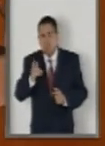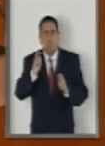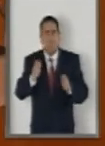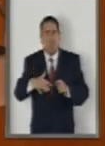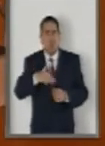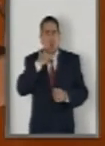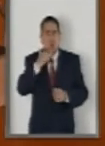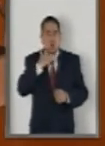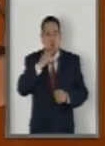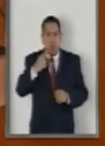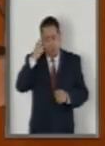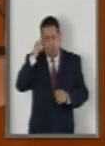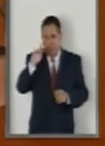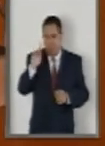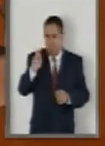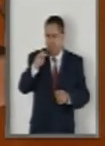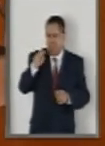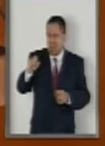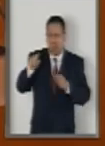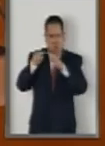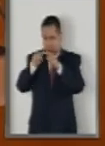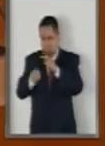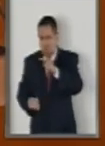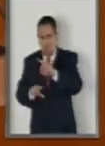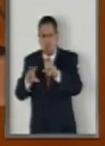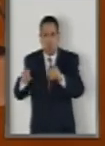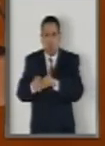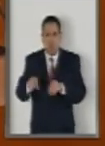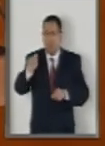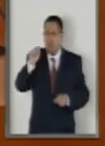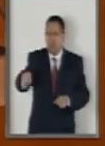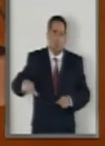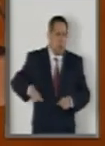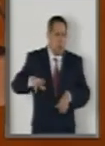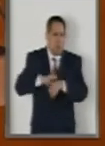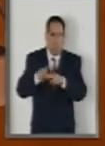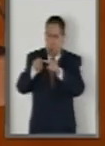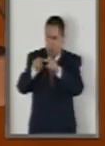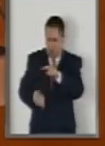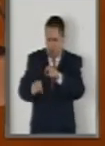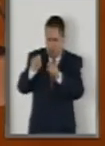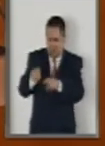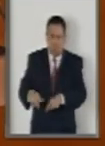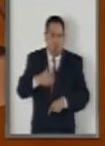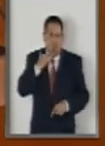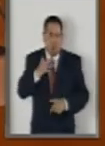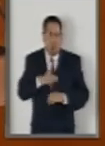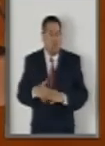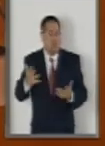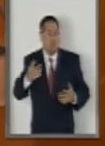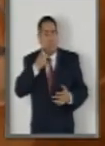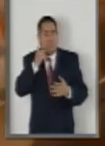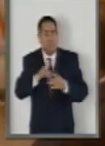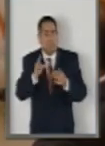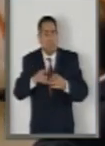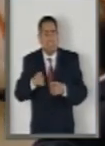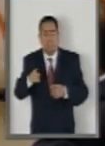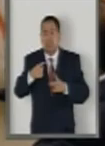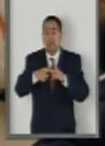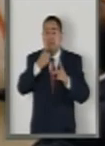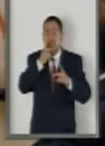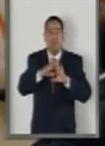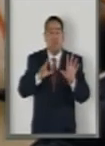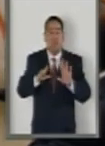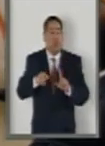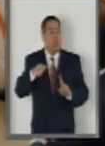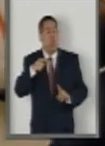La corrupción de Peña Nieto hasta abajo es la misma de los gobernadores. Cuando se dice, y por ahí empiezan a decir, no, es